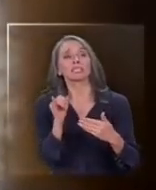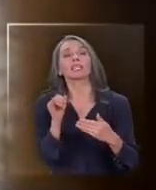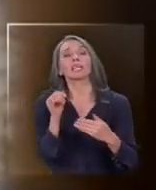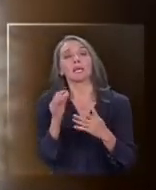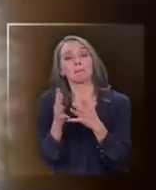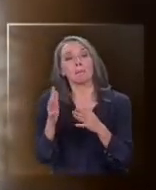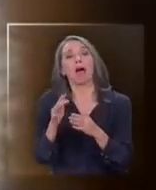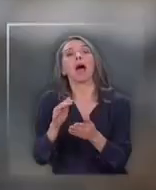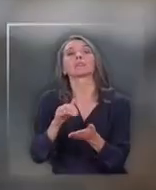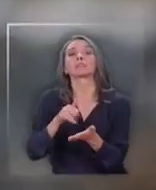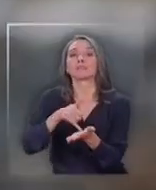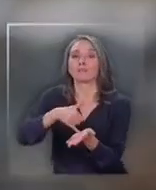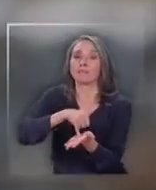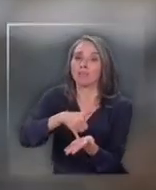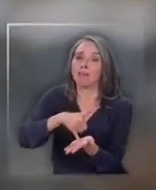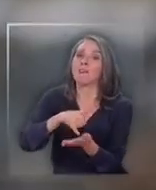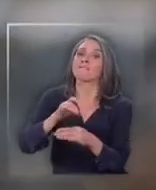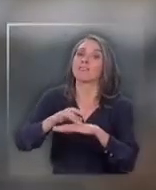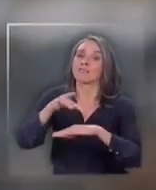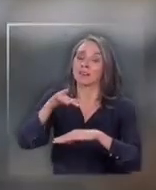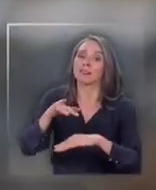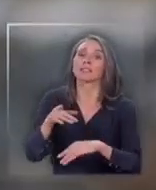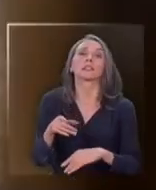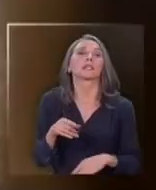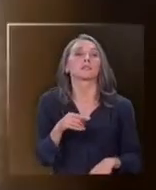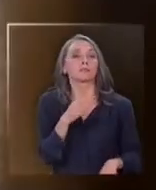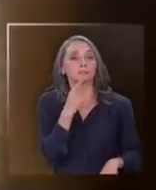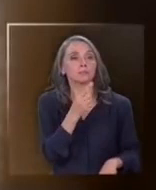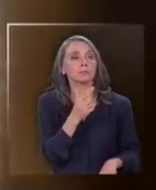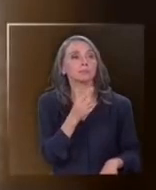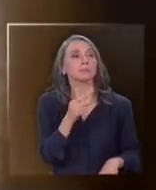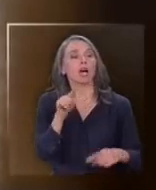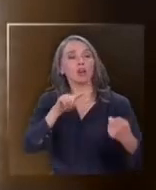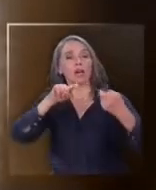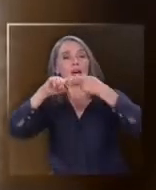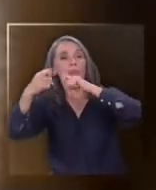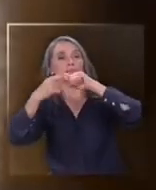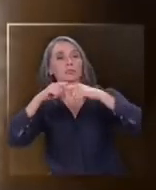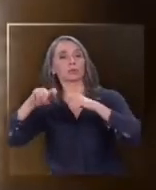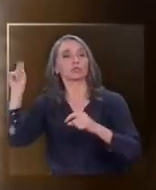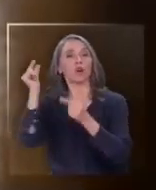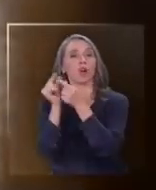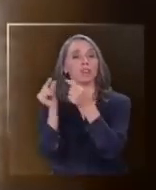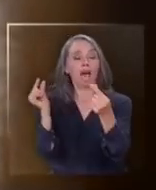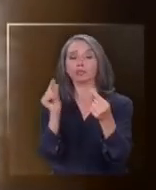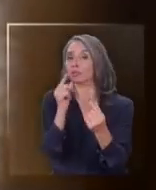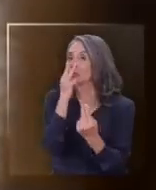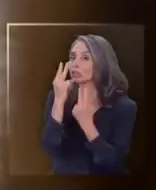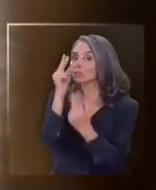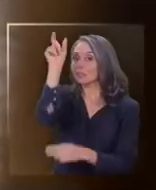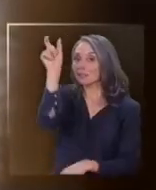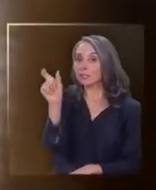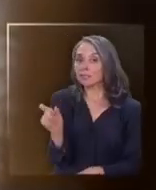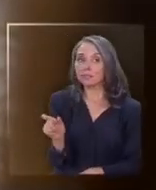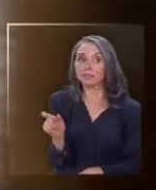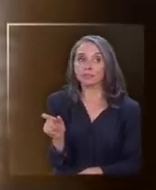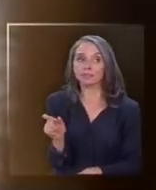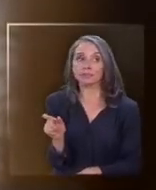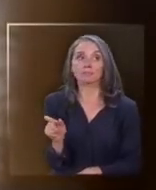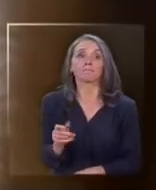y mucho más débil. Sí, hoy día parece ausente de las grandes discusiones nacionales. Uh-huh.